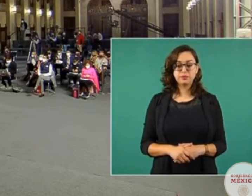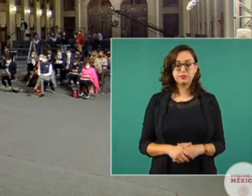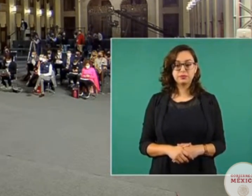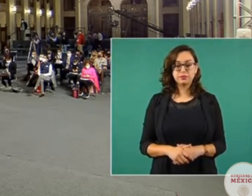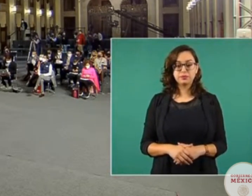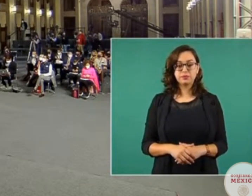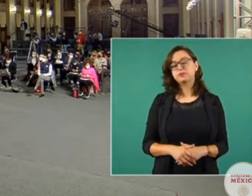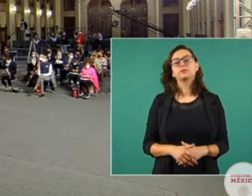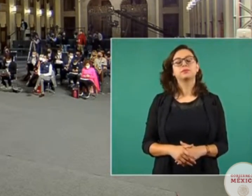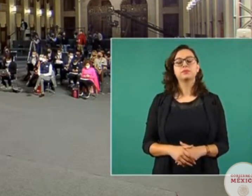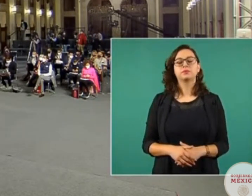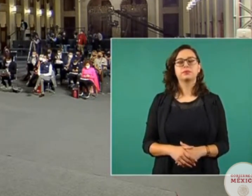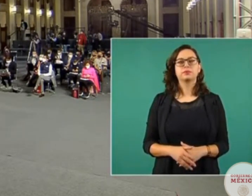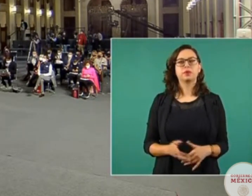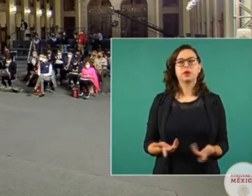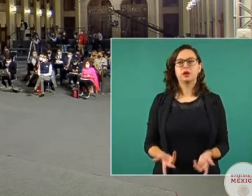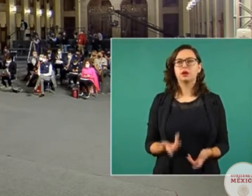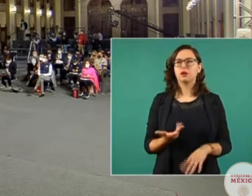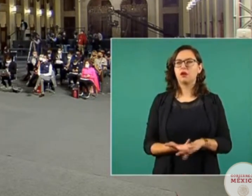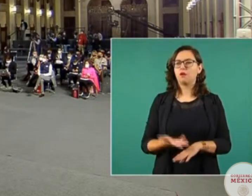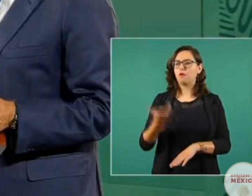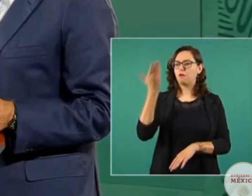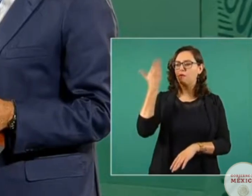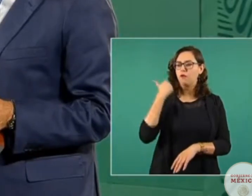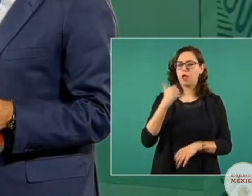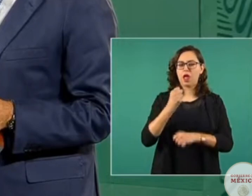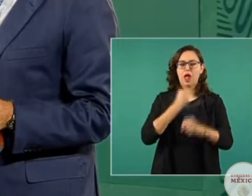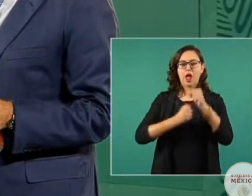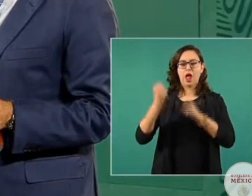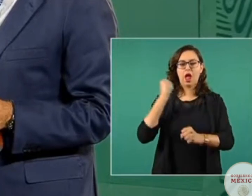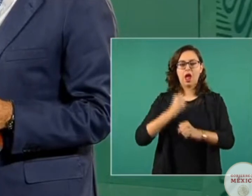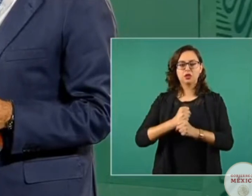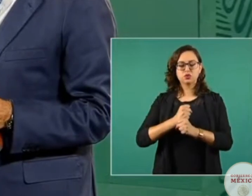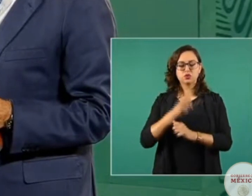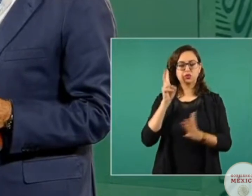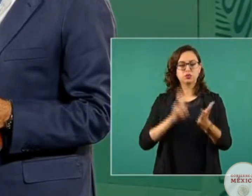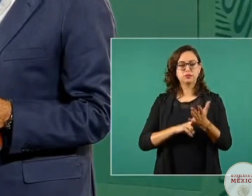Esto fue en la campaña de el 2018.